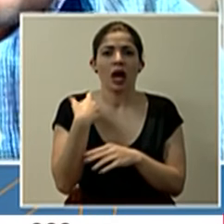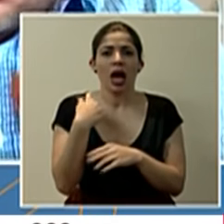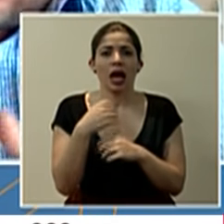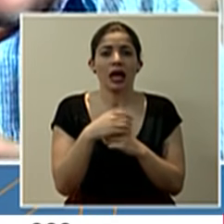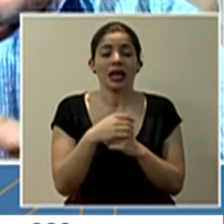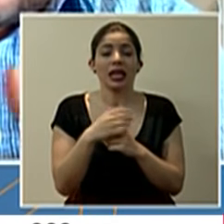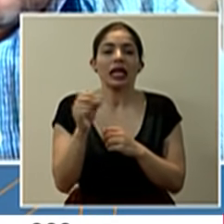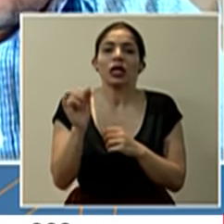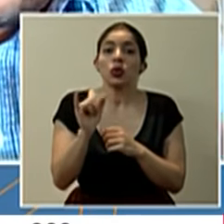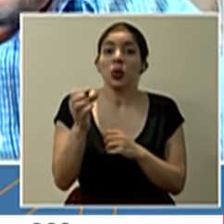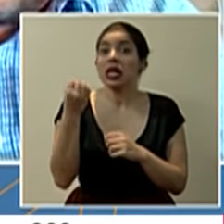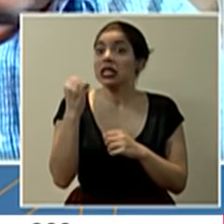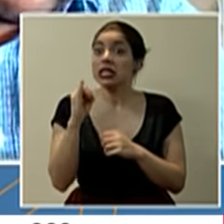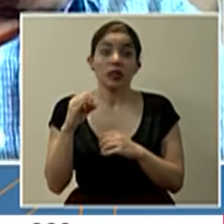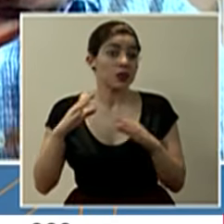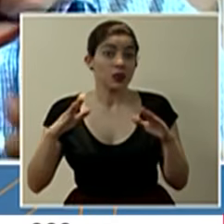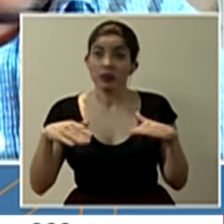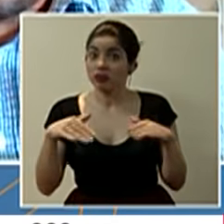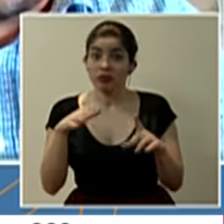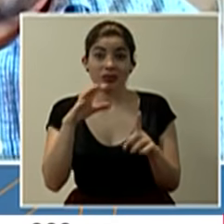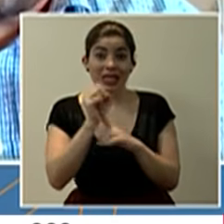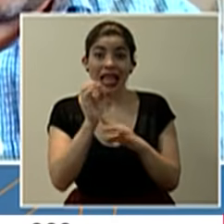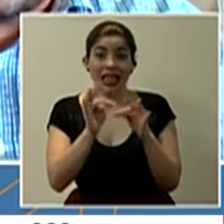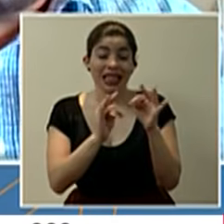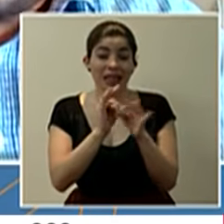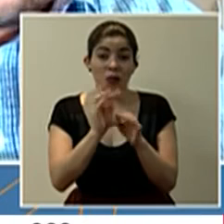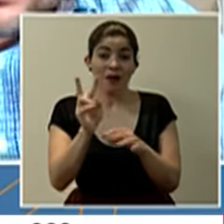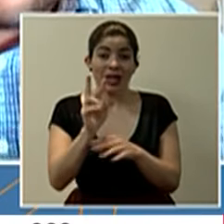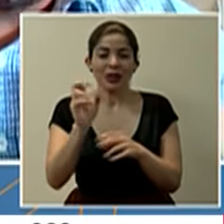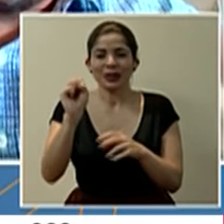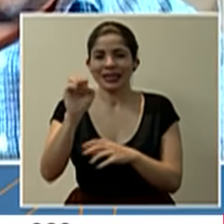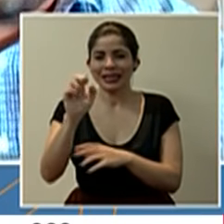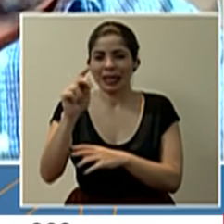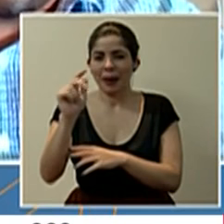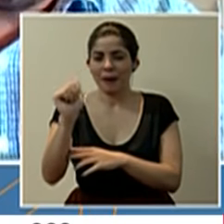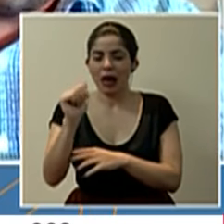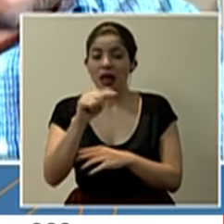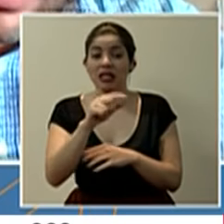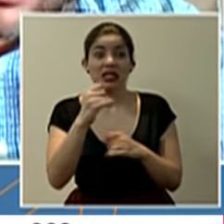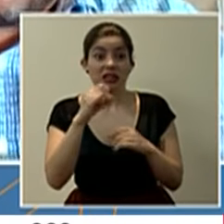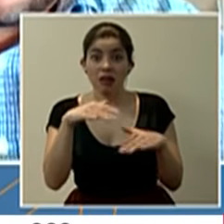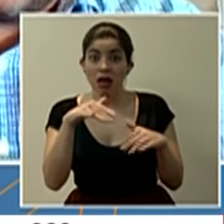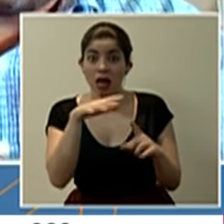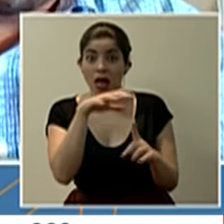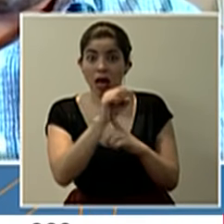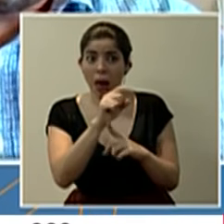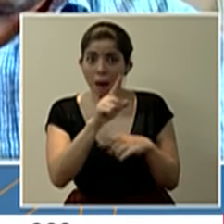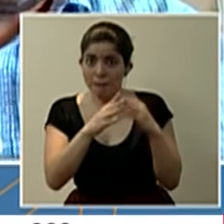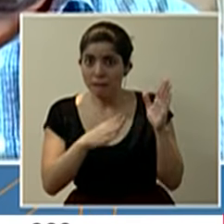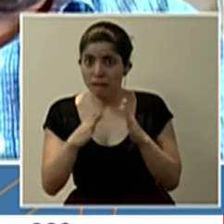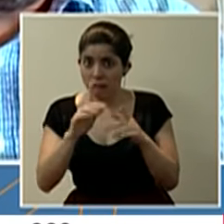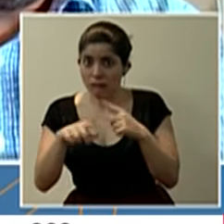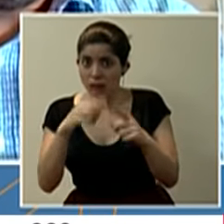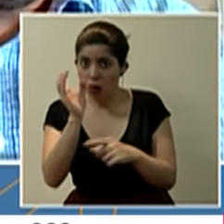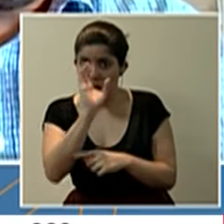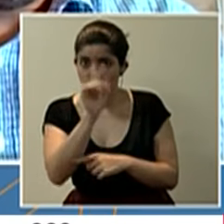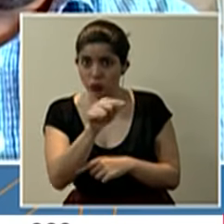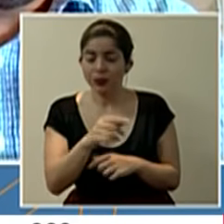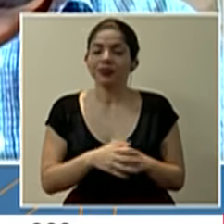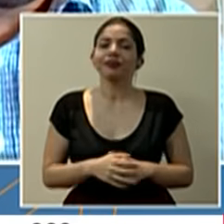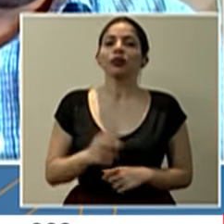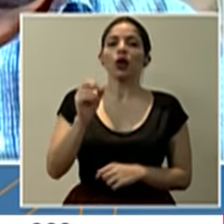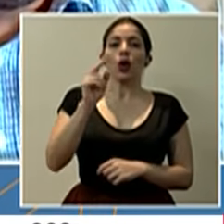Y si igual, si no han determinado o no han hecho alguna prueba, si estarían por determinar eso.